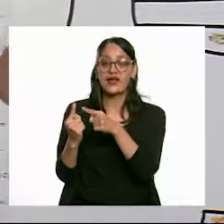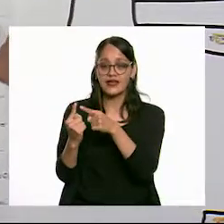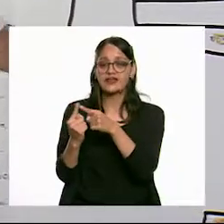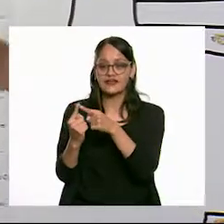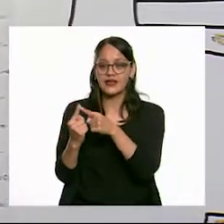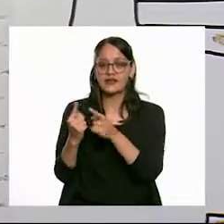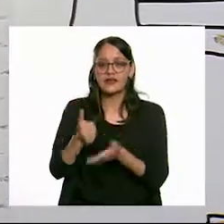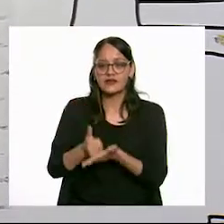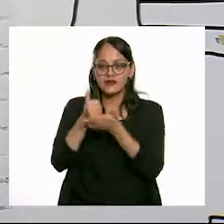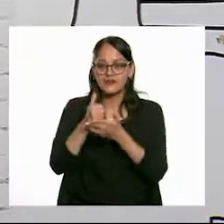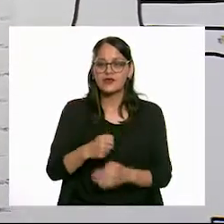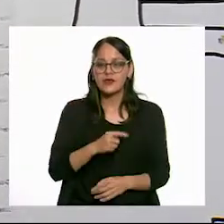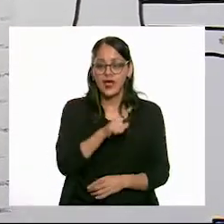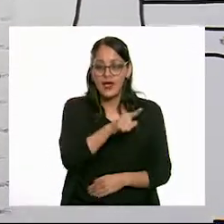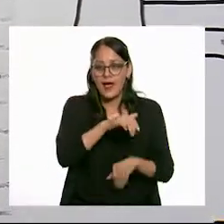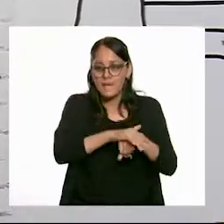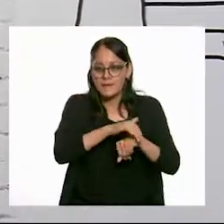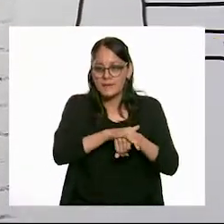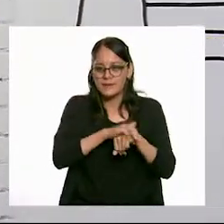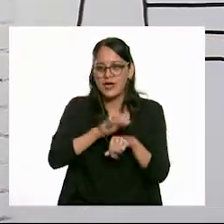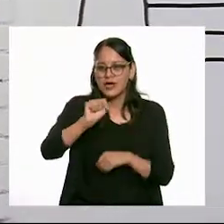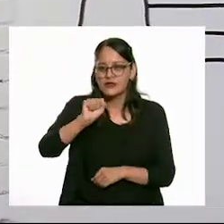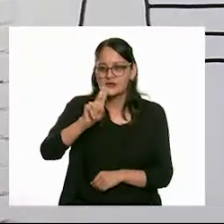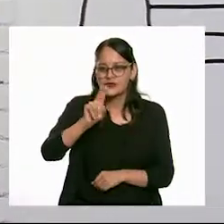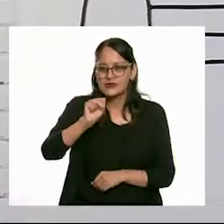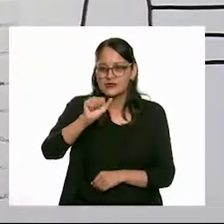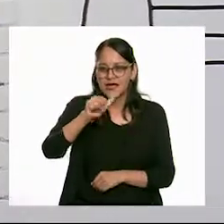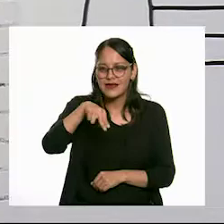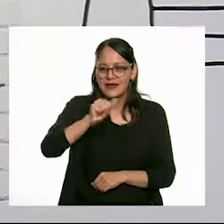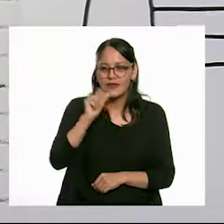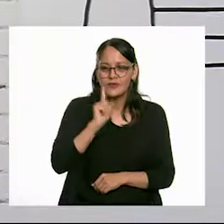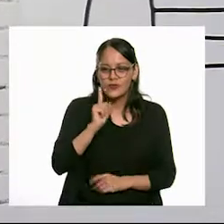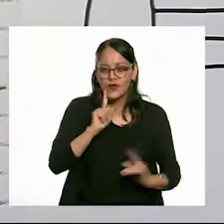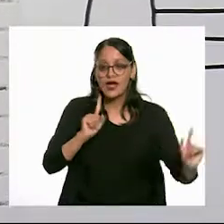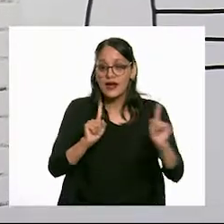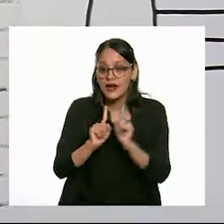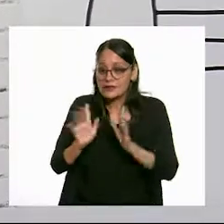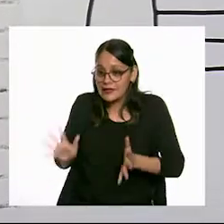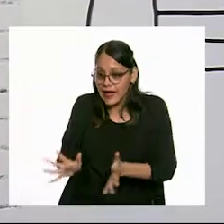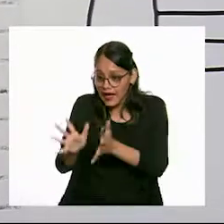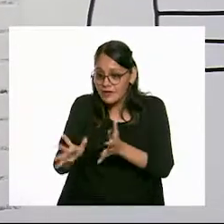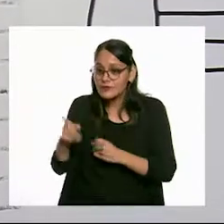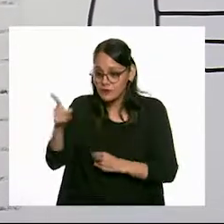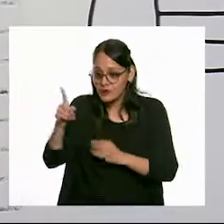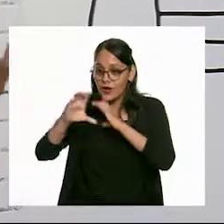una Susana. Susana lo empuja a cantarle a la condesa